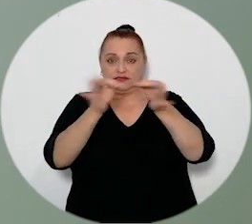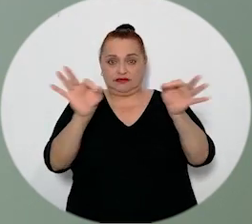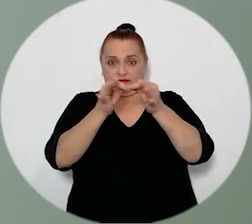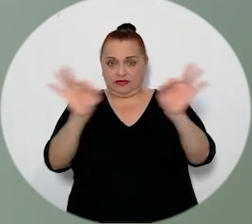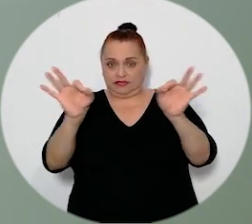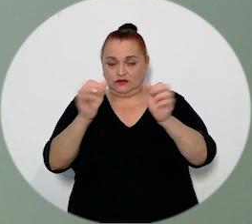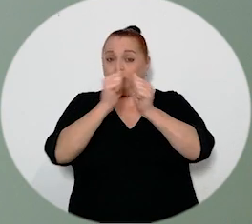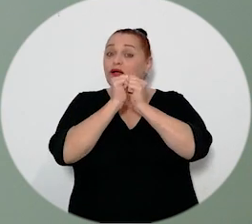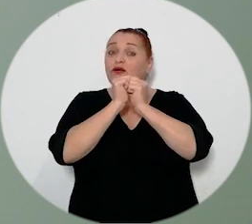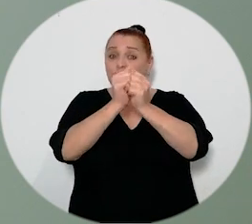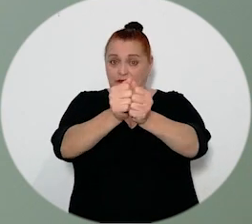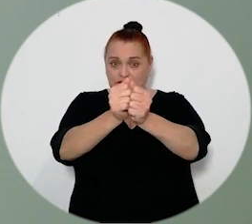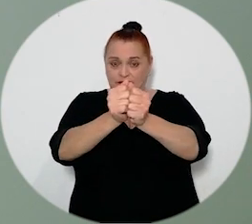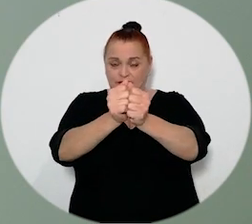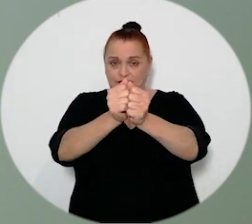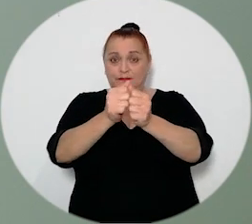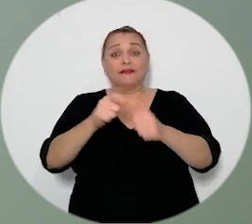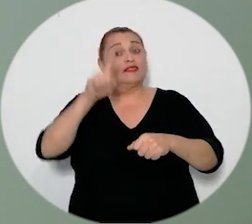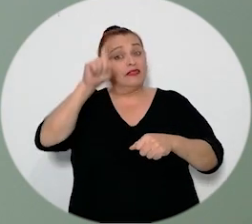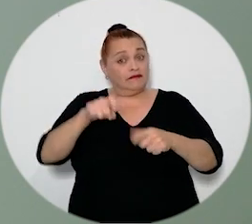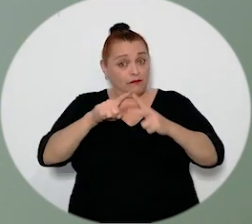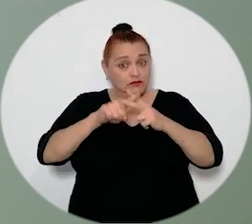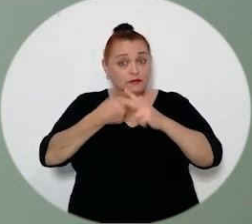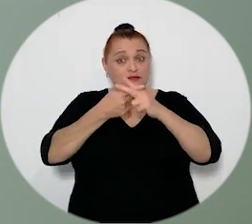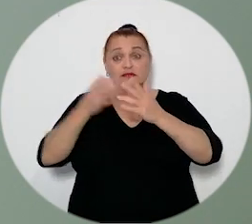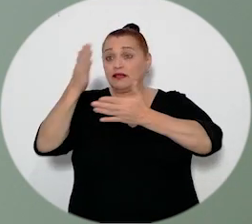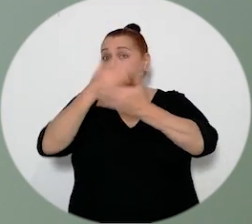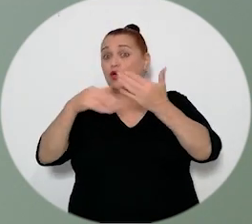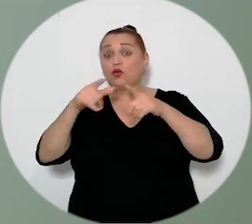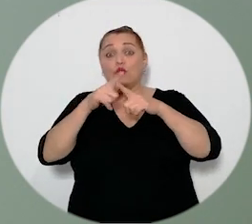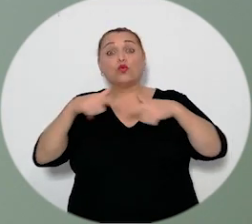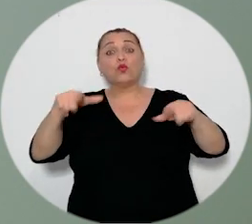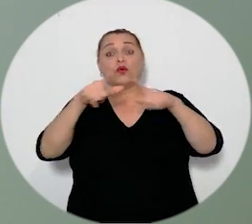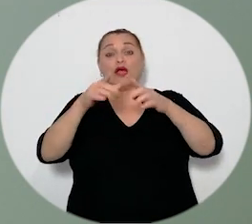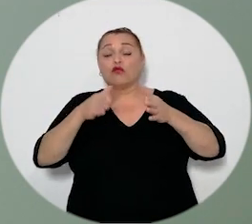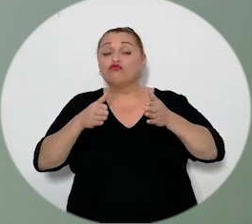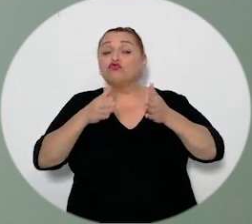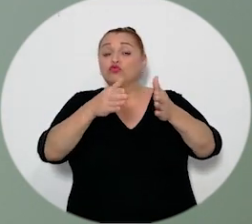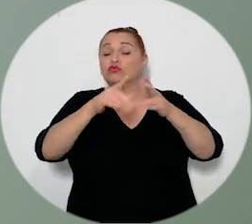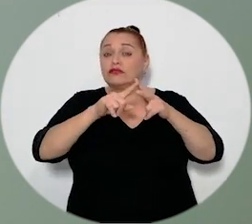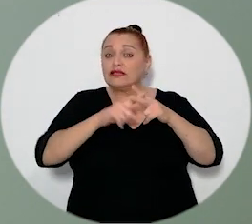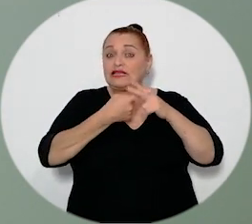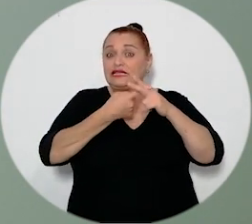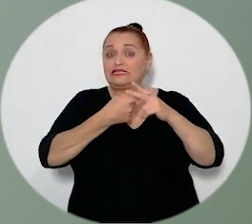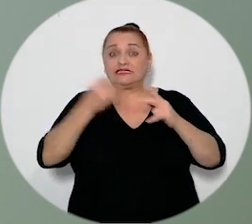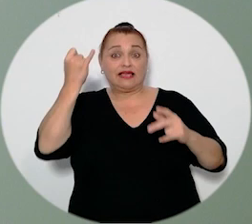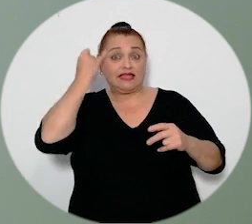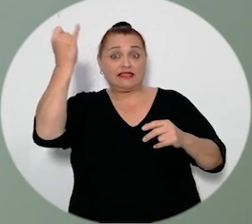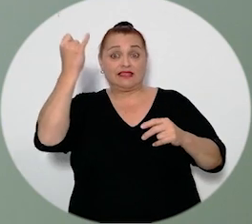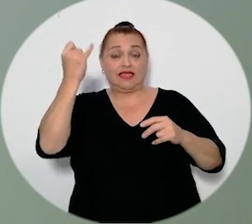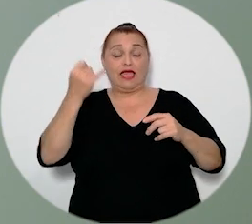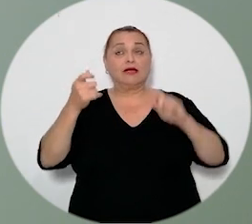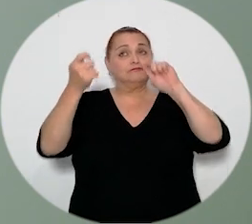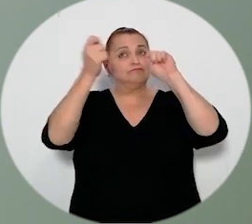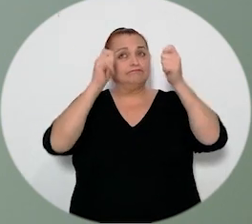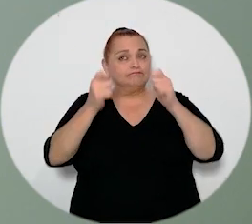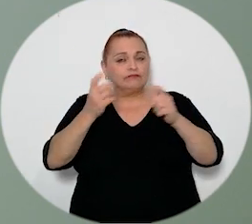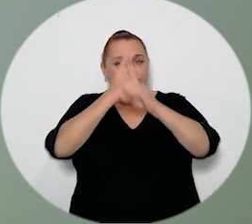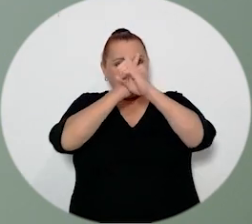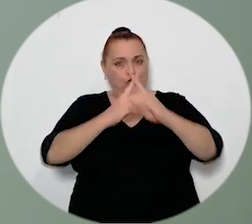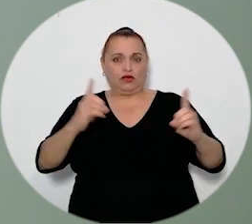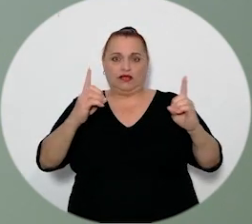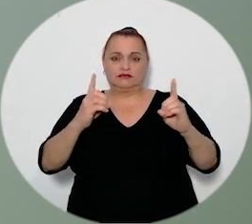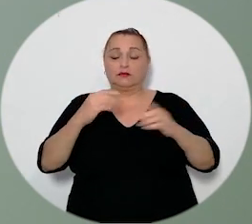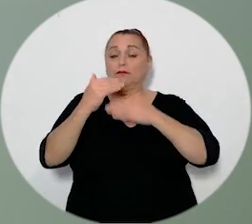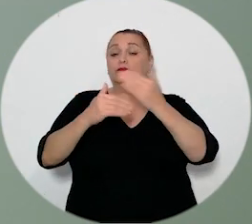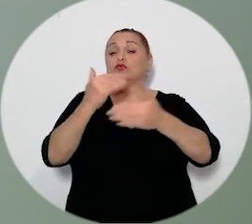texto. Acompáñenme. Si debemos empezar en algún lugar, nuestra ruta arranca desde una idea que moldea nuestra democracia. Esta